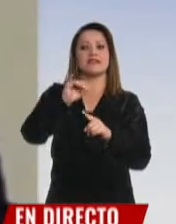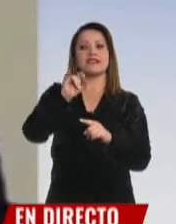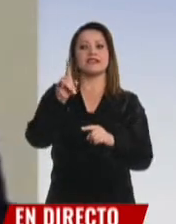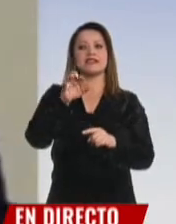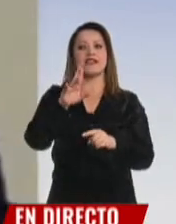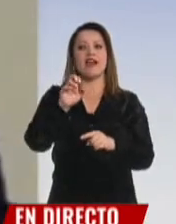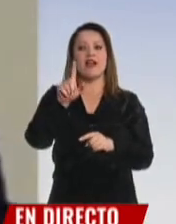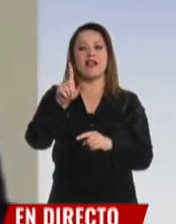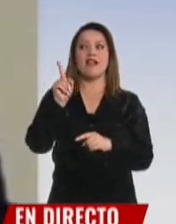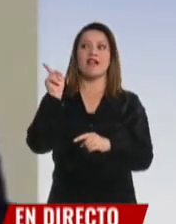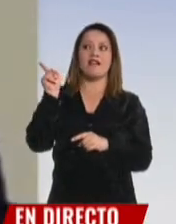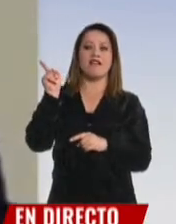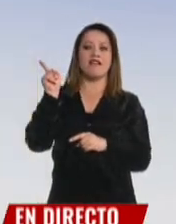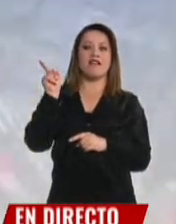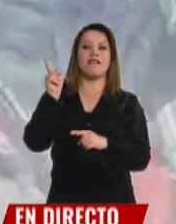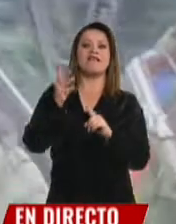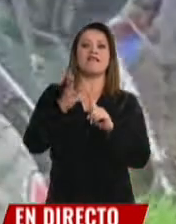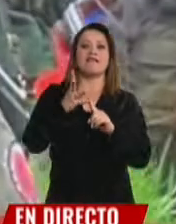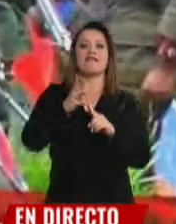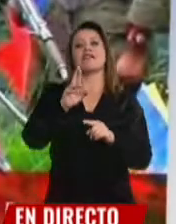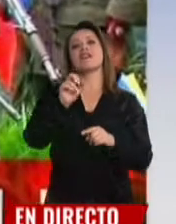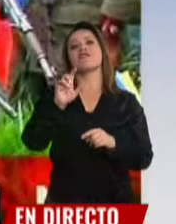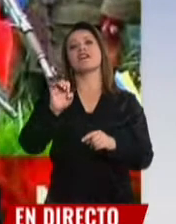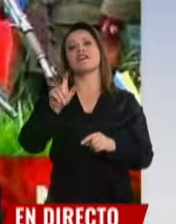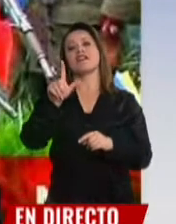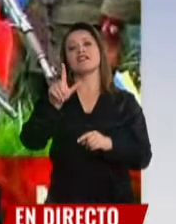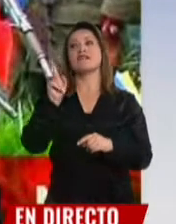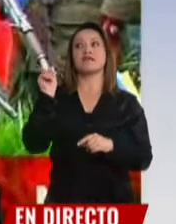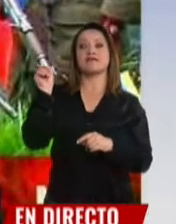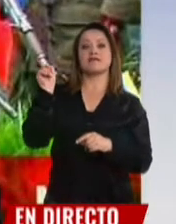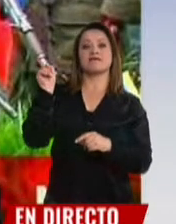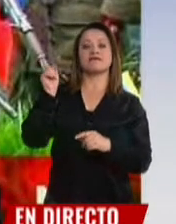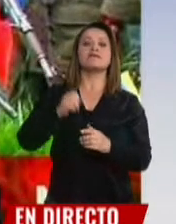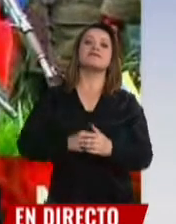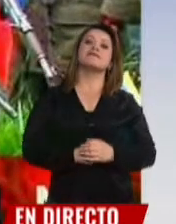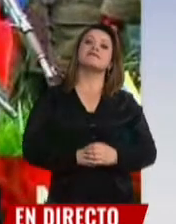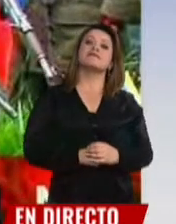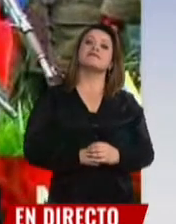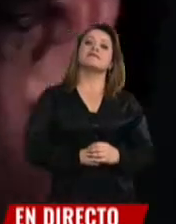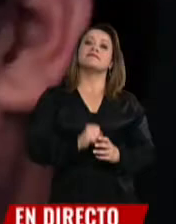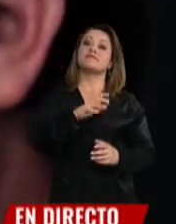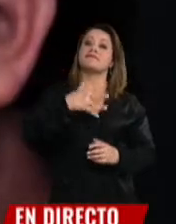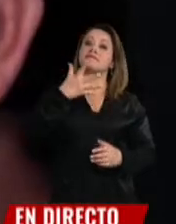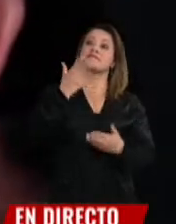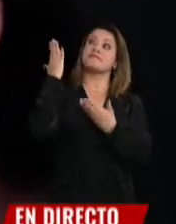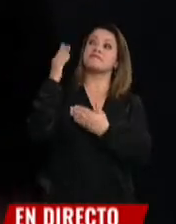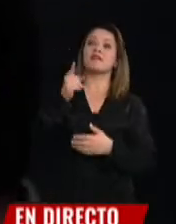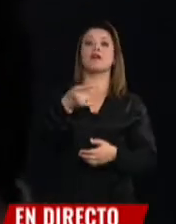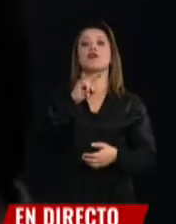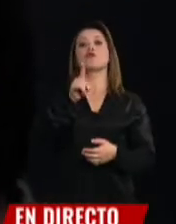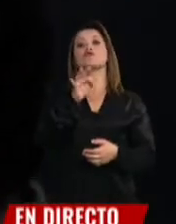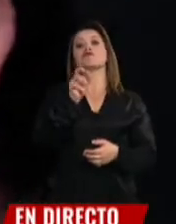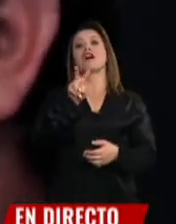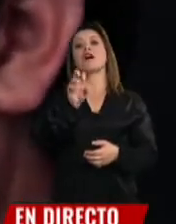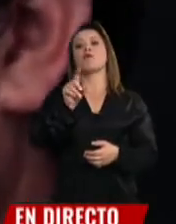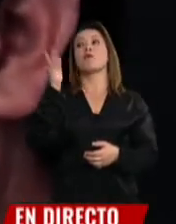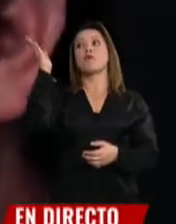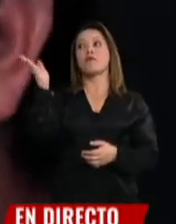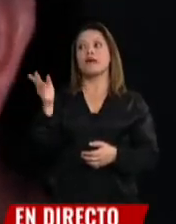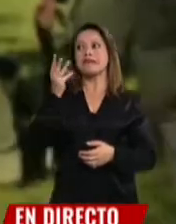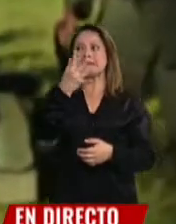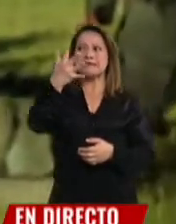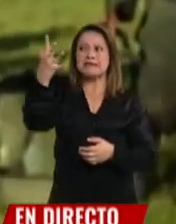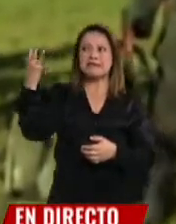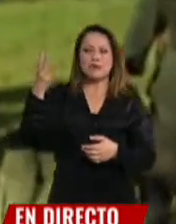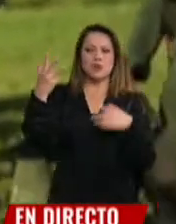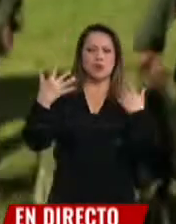Israel Ramírez, alias Pablo Beltrán, Rafael Sierra Granados, alias Ramiro Vargas y Gustavo Aníbal Giraldo, alias